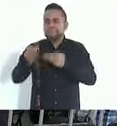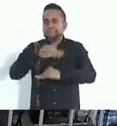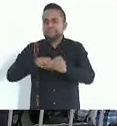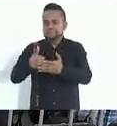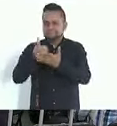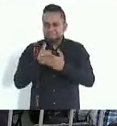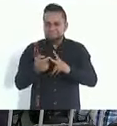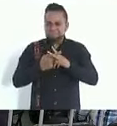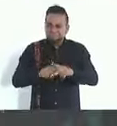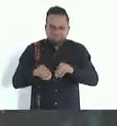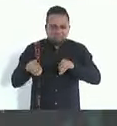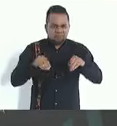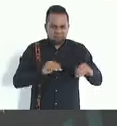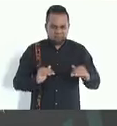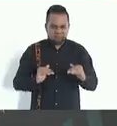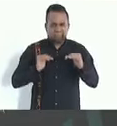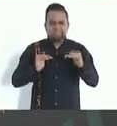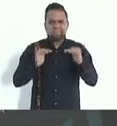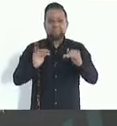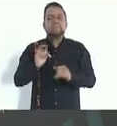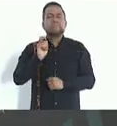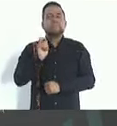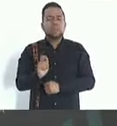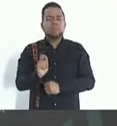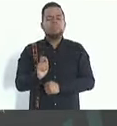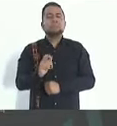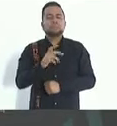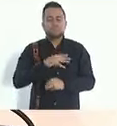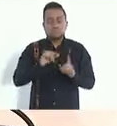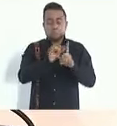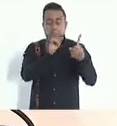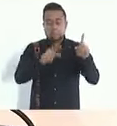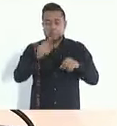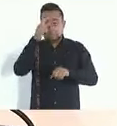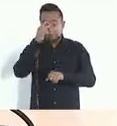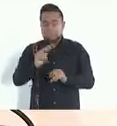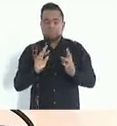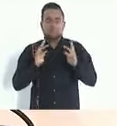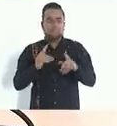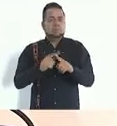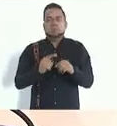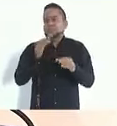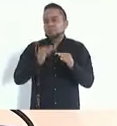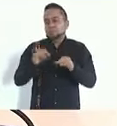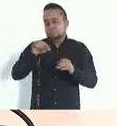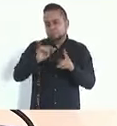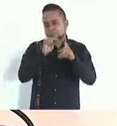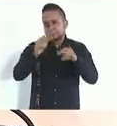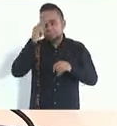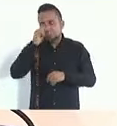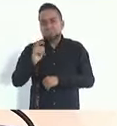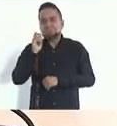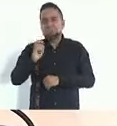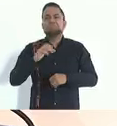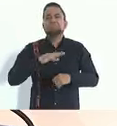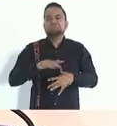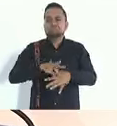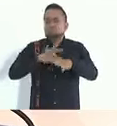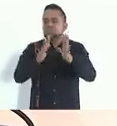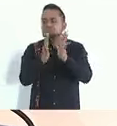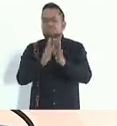abajo, el que haya en México, en nuestro país, una auténtica